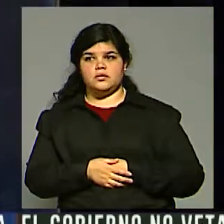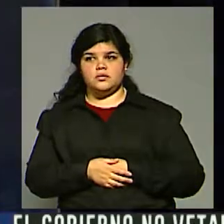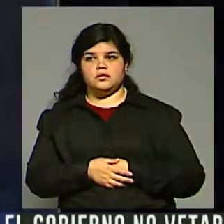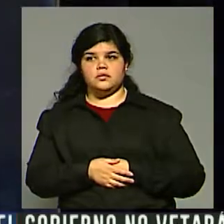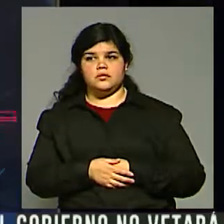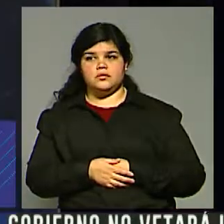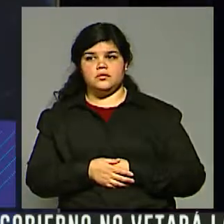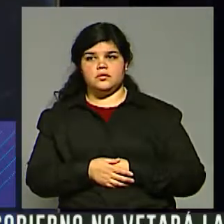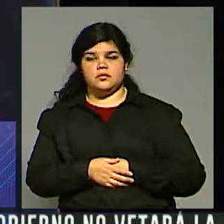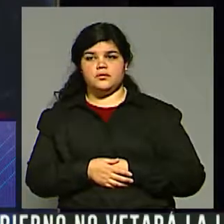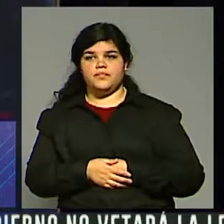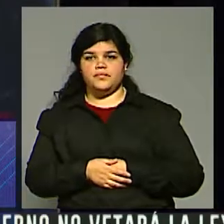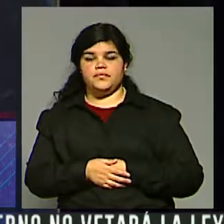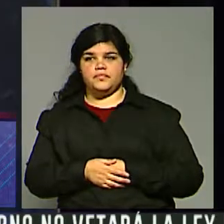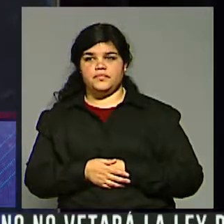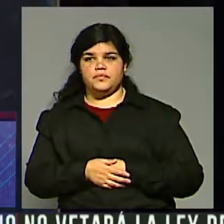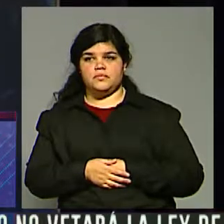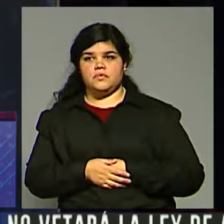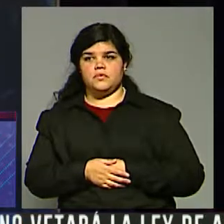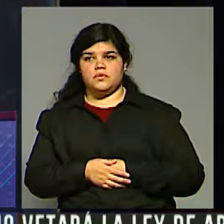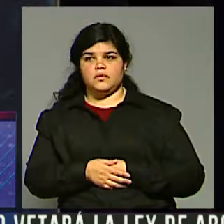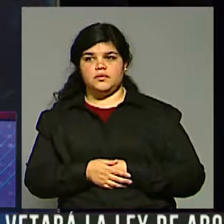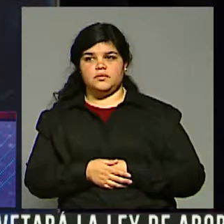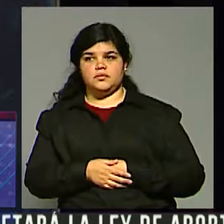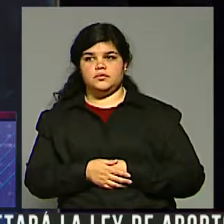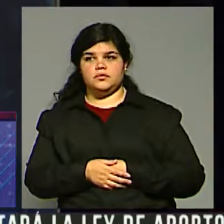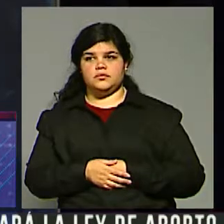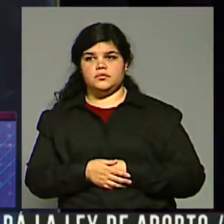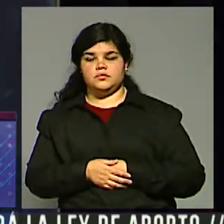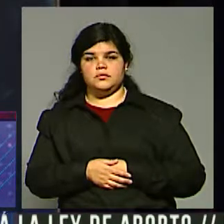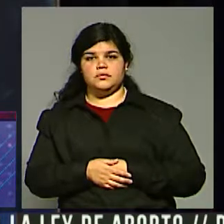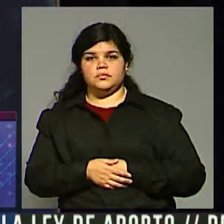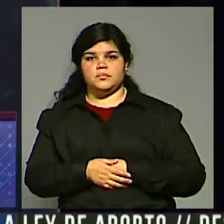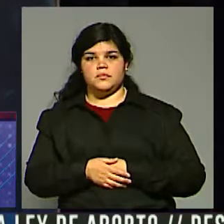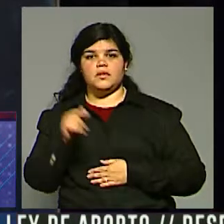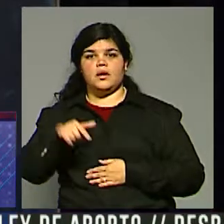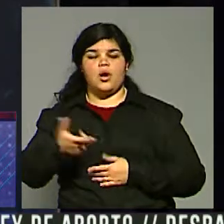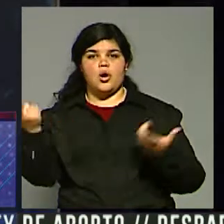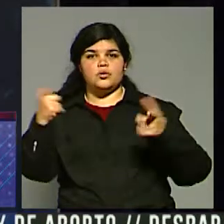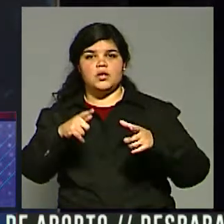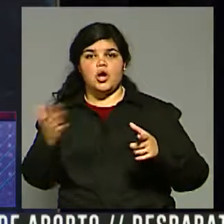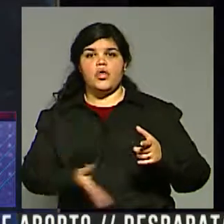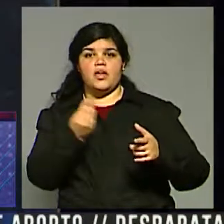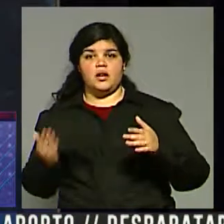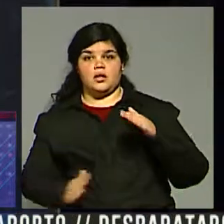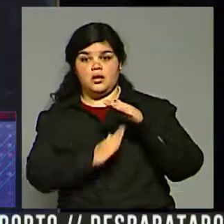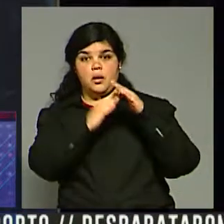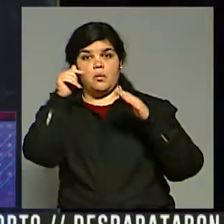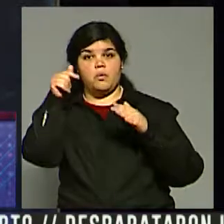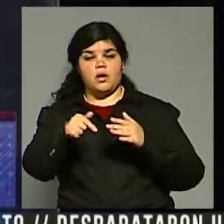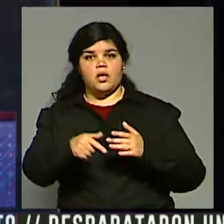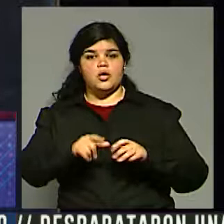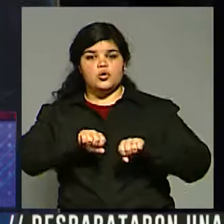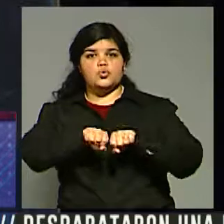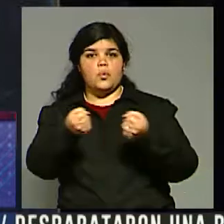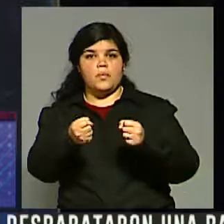La conducción de la CGT continuará hasta 2020. El Consejo Directivo de la CGT decidió suspender las elecciones